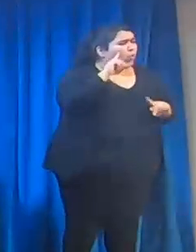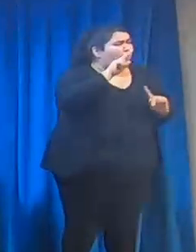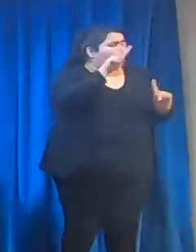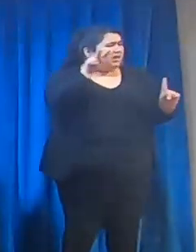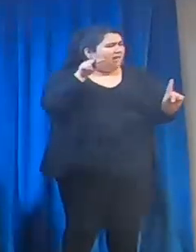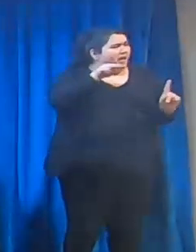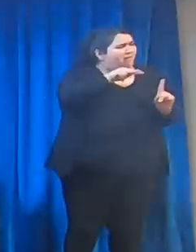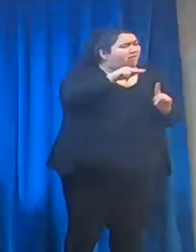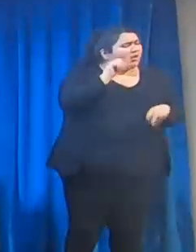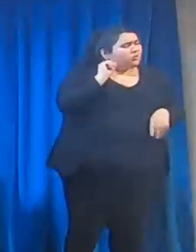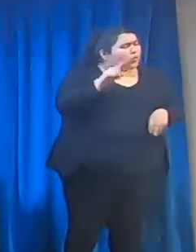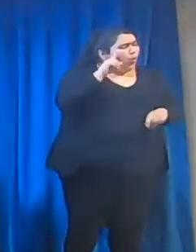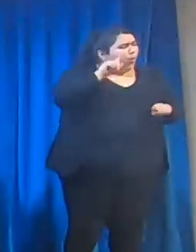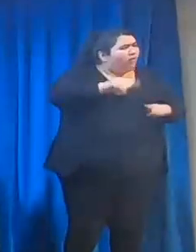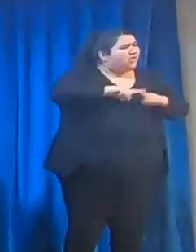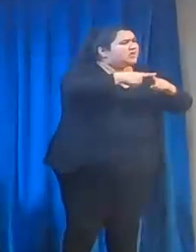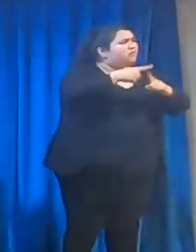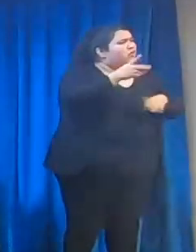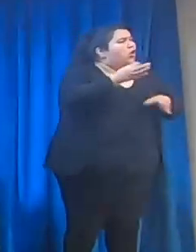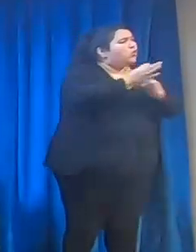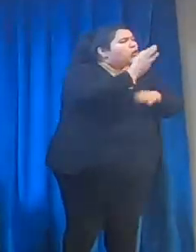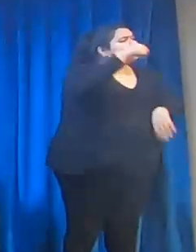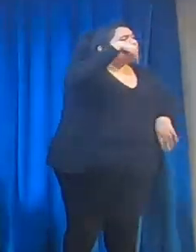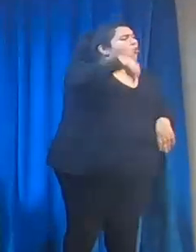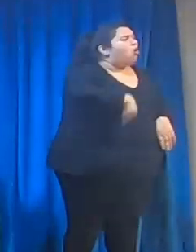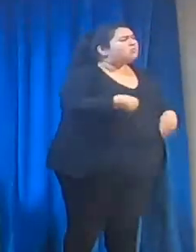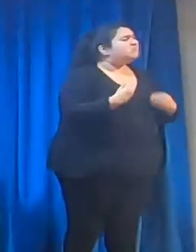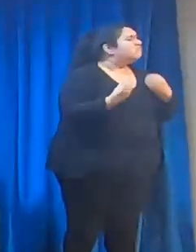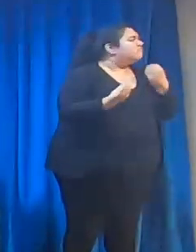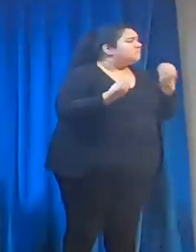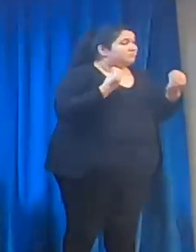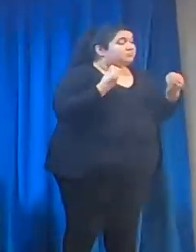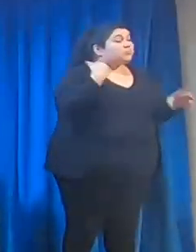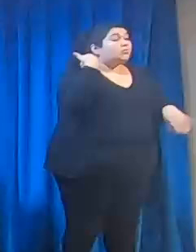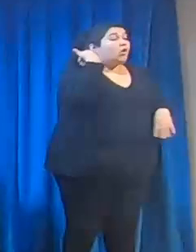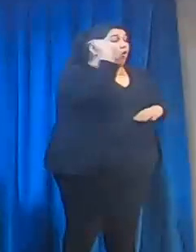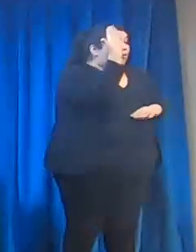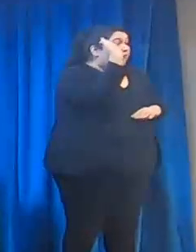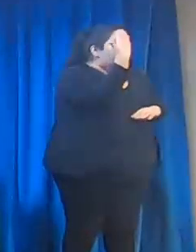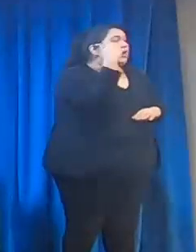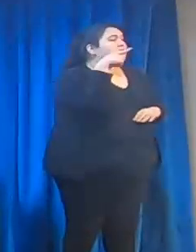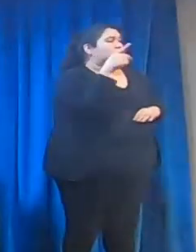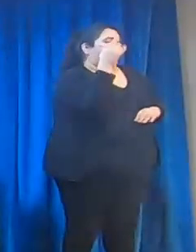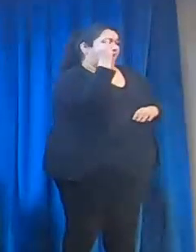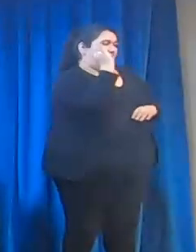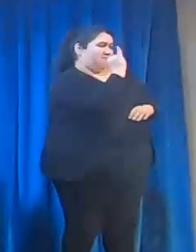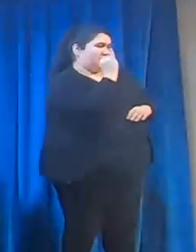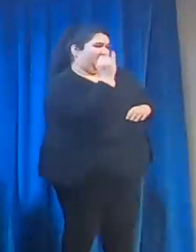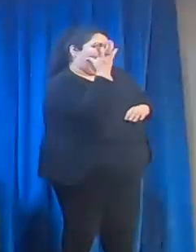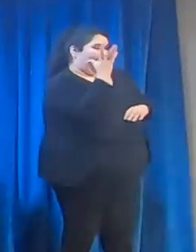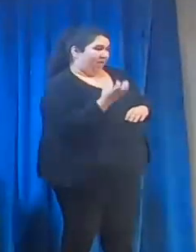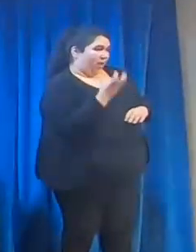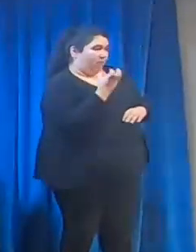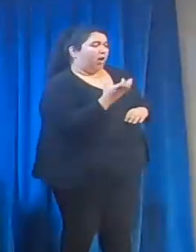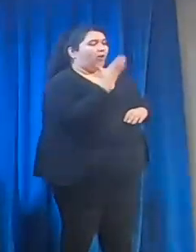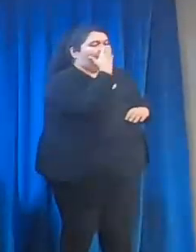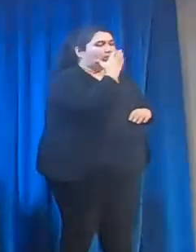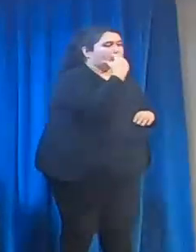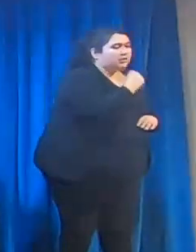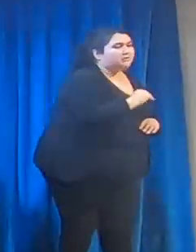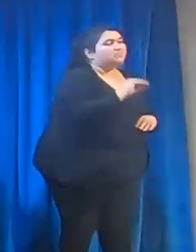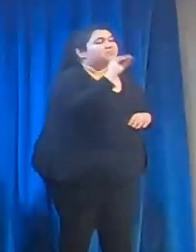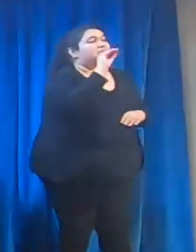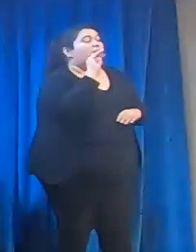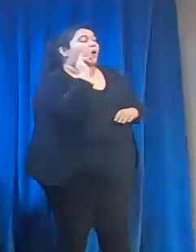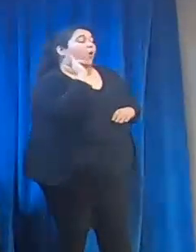mirada, ¿qué desafíos tiene la educación hoy? Las conferencias serán grabadas y luego publicadas en el